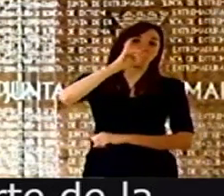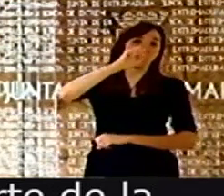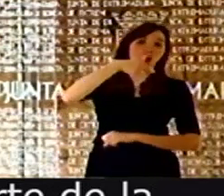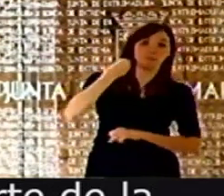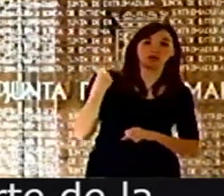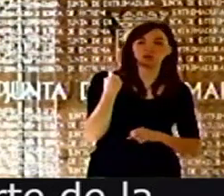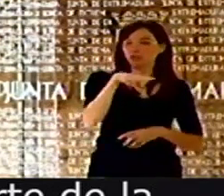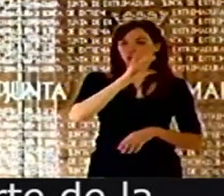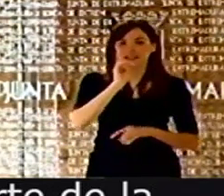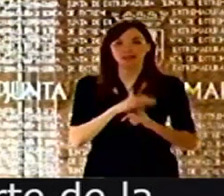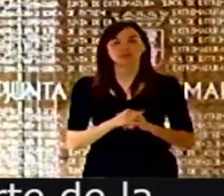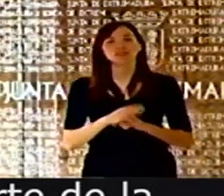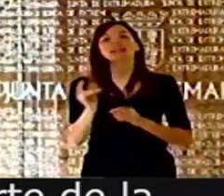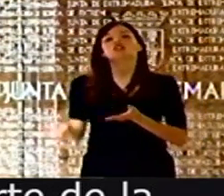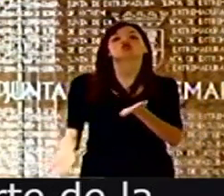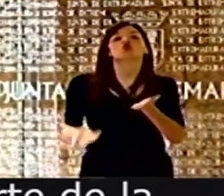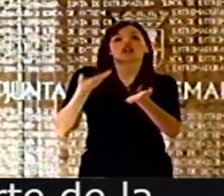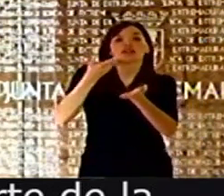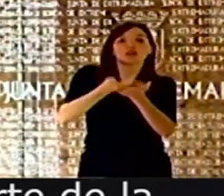la mediación, la Junta de Extremadura